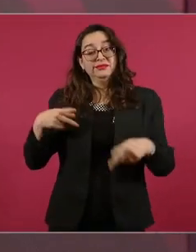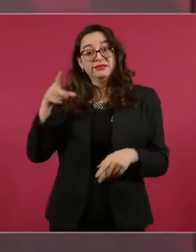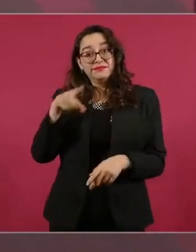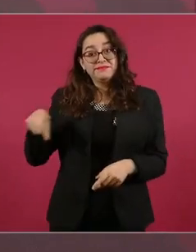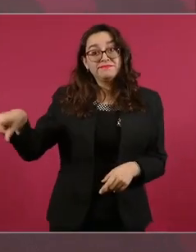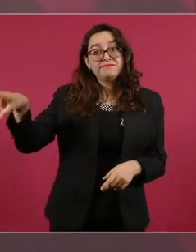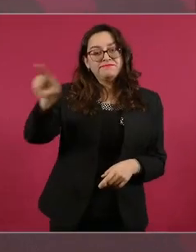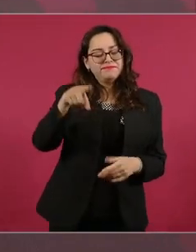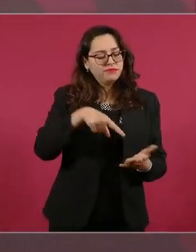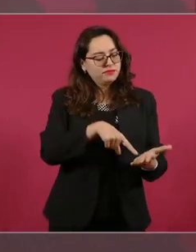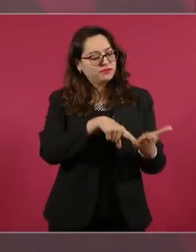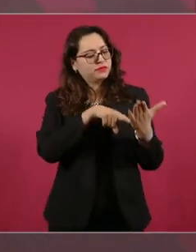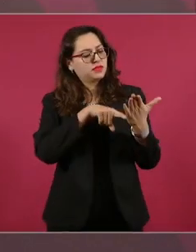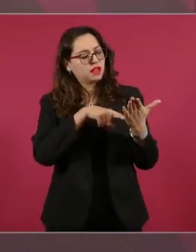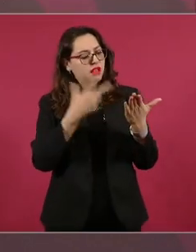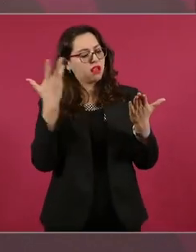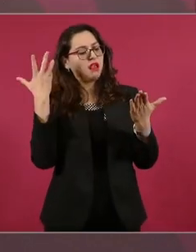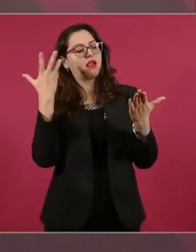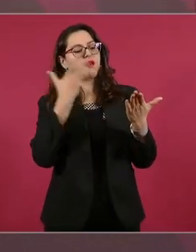protegida